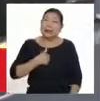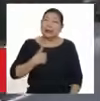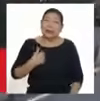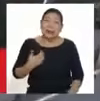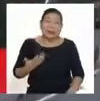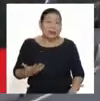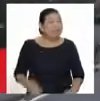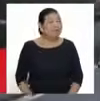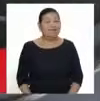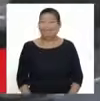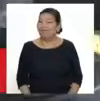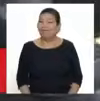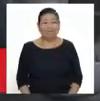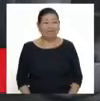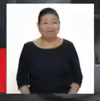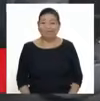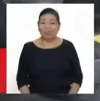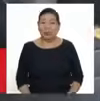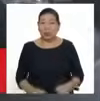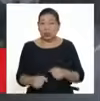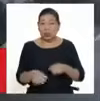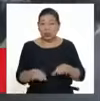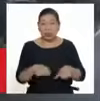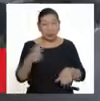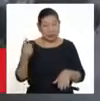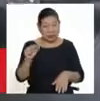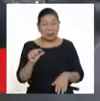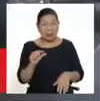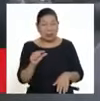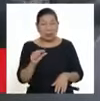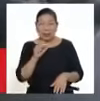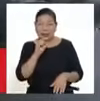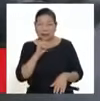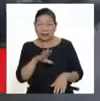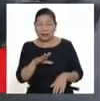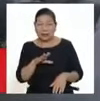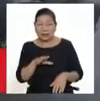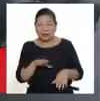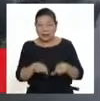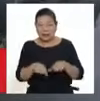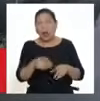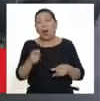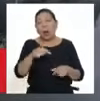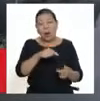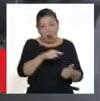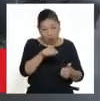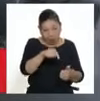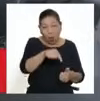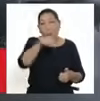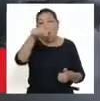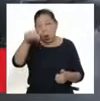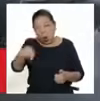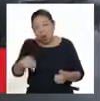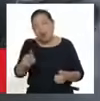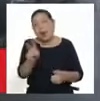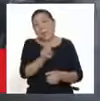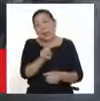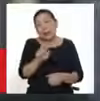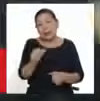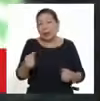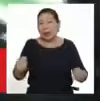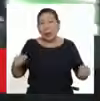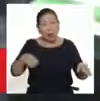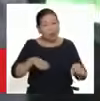sinceramente, una vez más en nuestras carreteras. Hace poco veíamos lo de la carretera central, ahora en la vía El Salvador. Cuando son